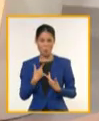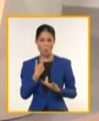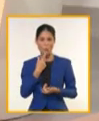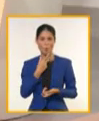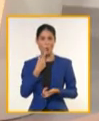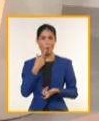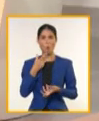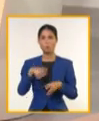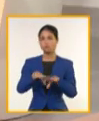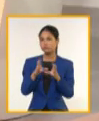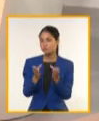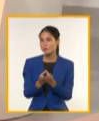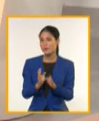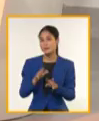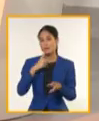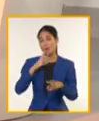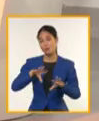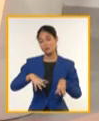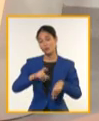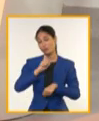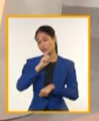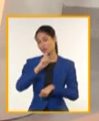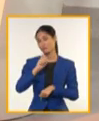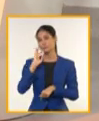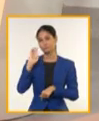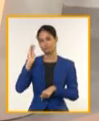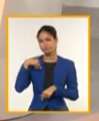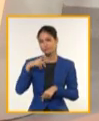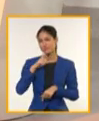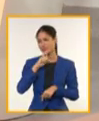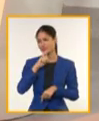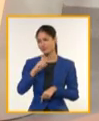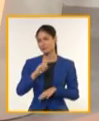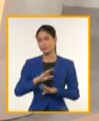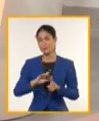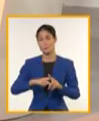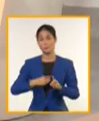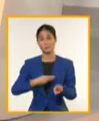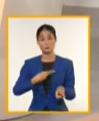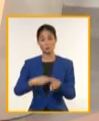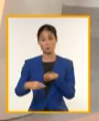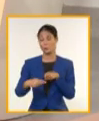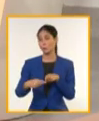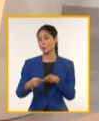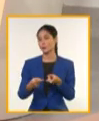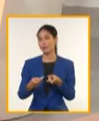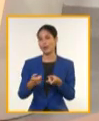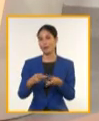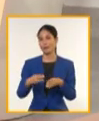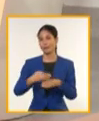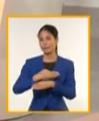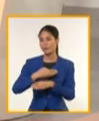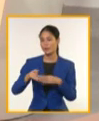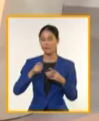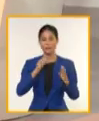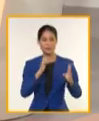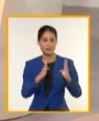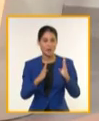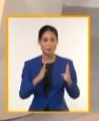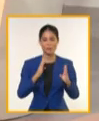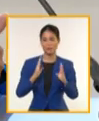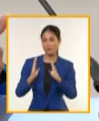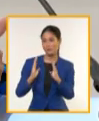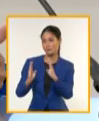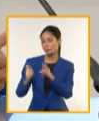contexto internacional muy difícil. A lo largo de toda la historia de nuestras relaciones han sido diferentes momentos. Por ejemplo, hay